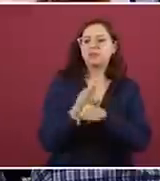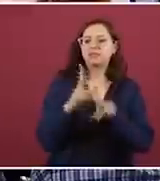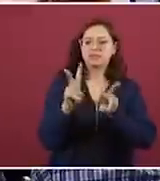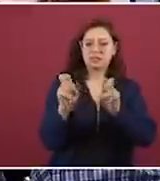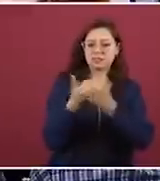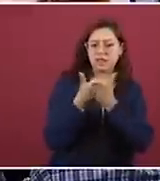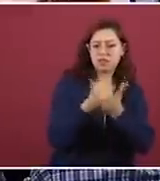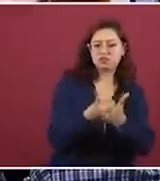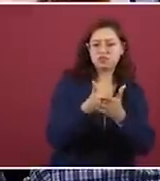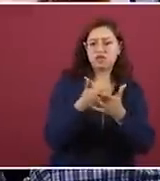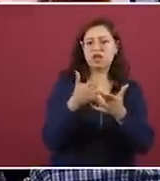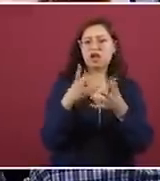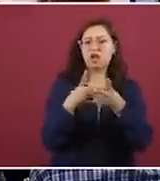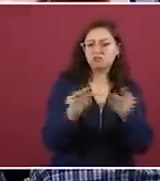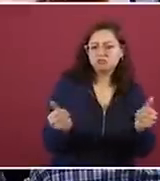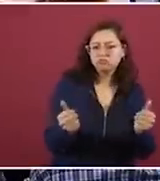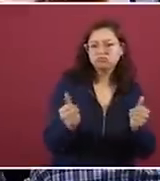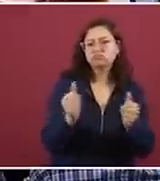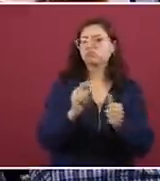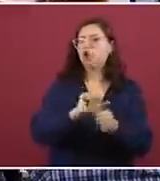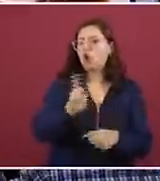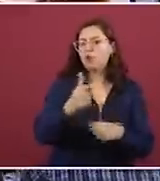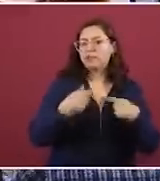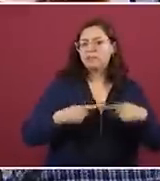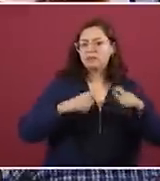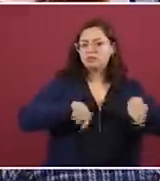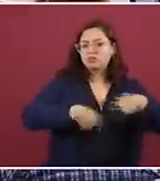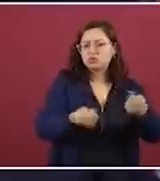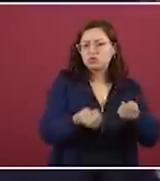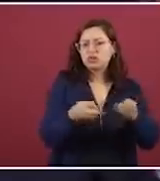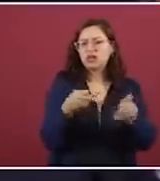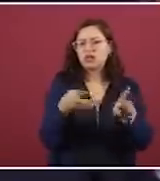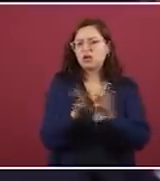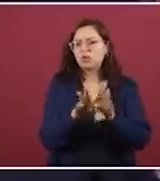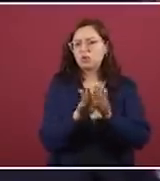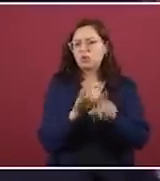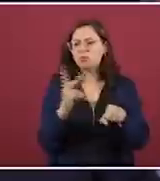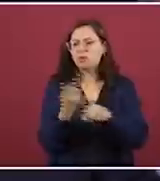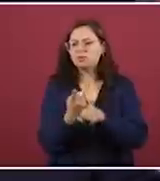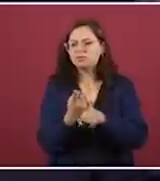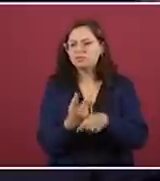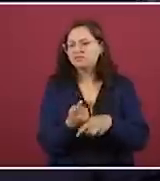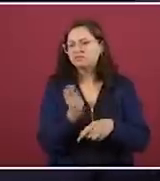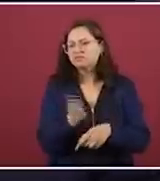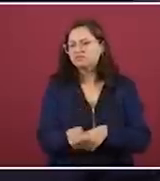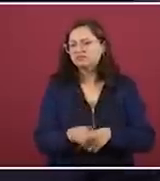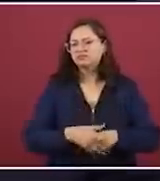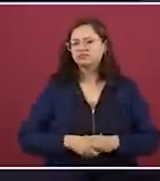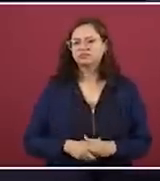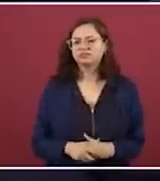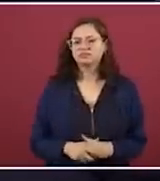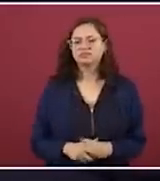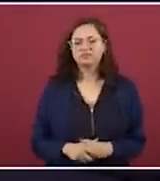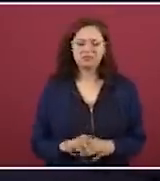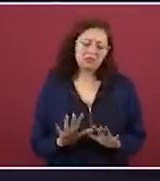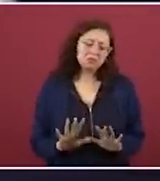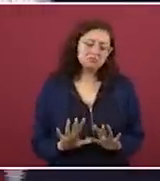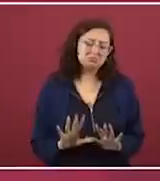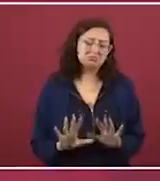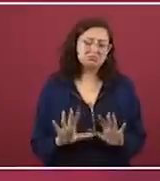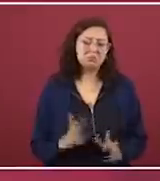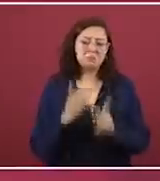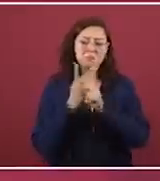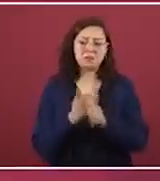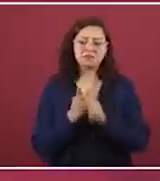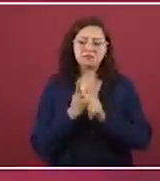¿Va a desaparecer? ¿La va a reasignar? ¿Qué es lo que va a pasar exactamente? Voy a esperar, pero la